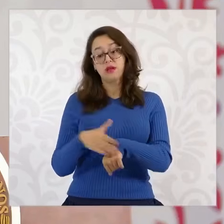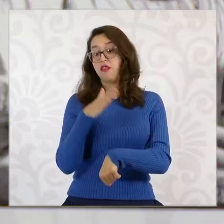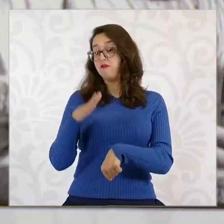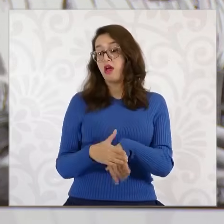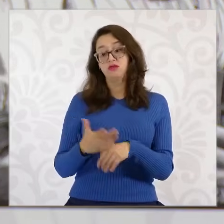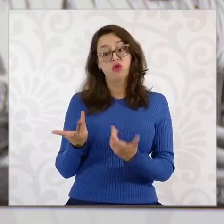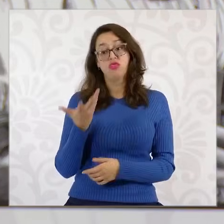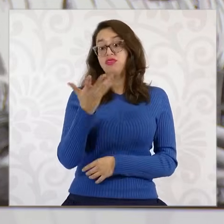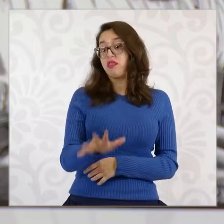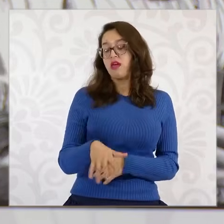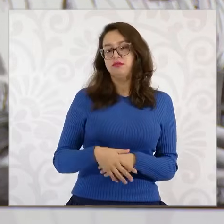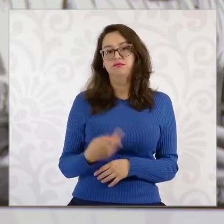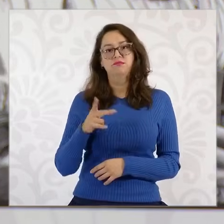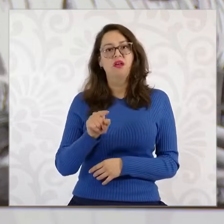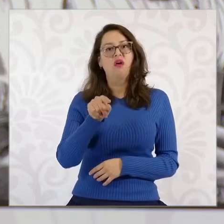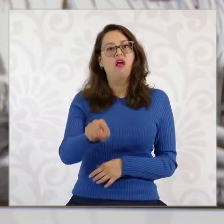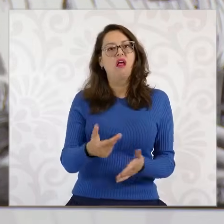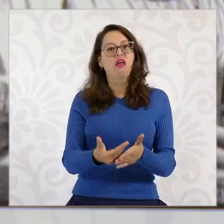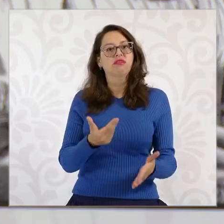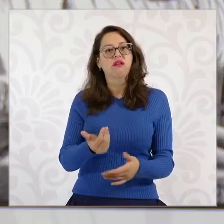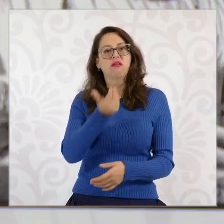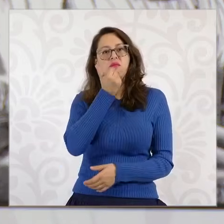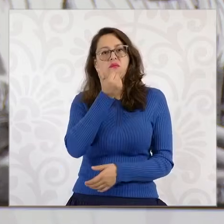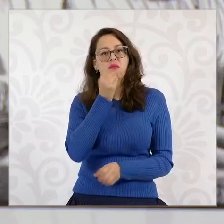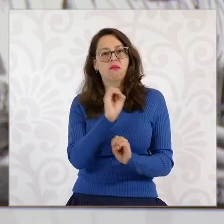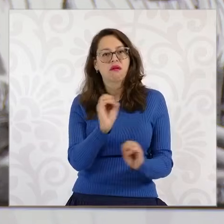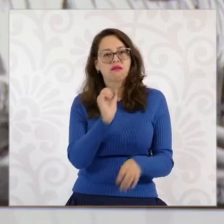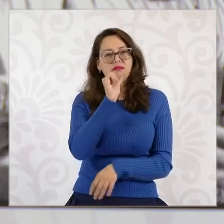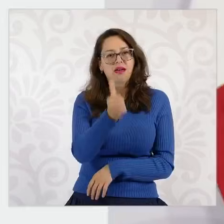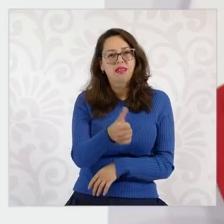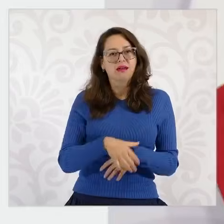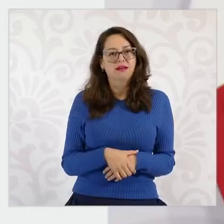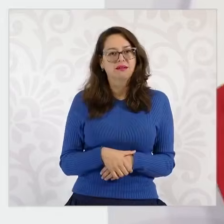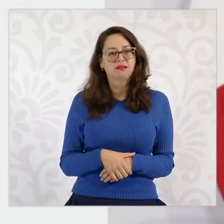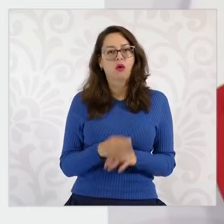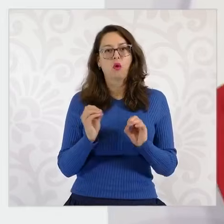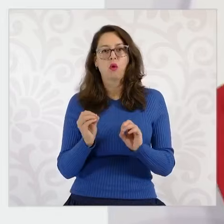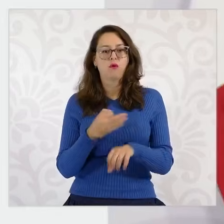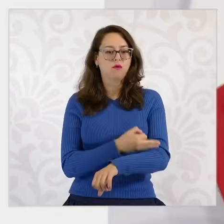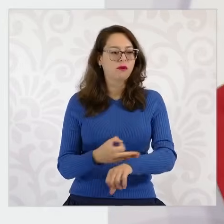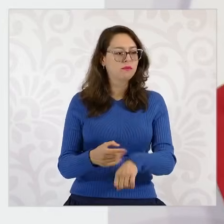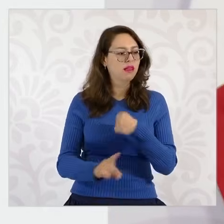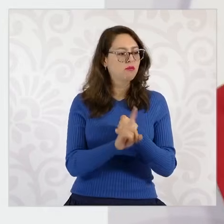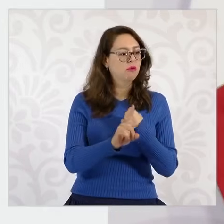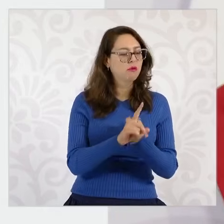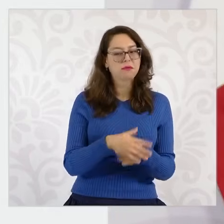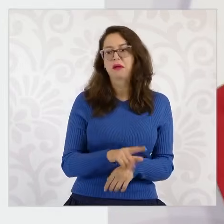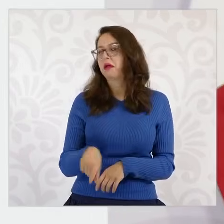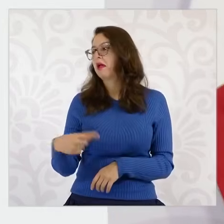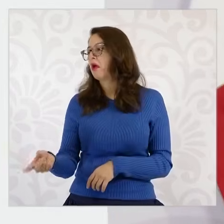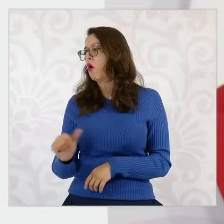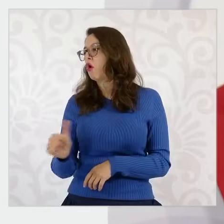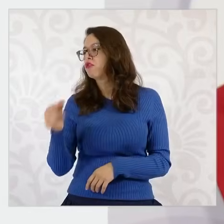a la escuela que a alguien que llegó desayunado a la escuela, o alguien que tiene problemas en la casa frente a alguien que no tiene